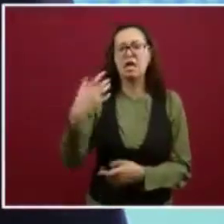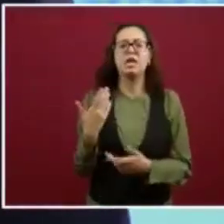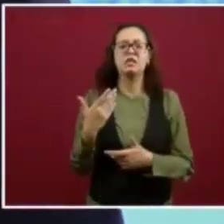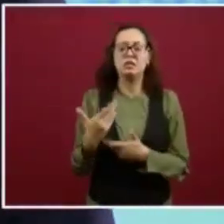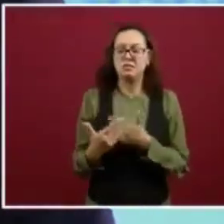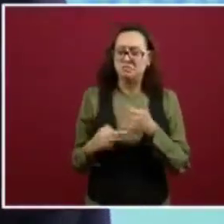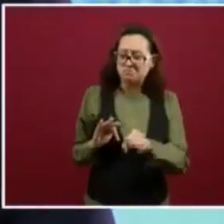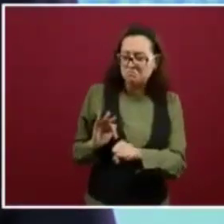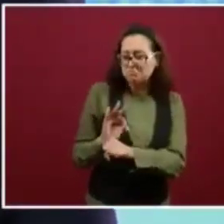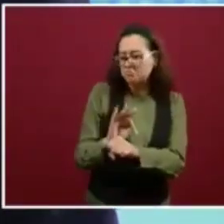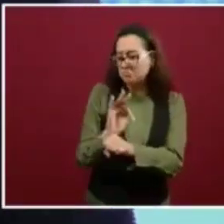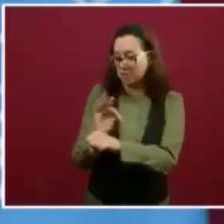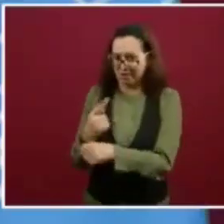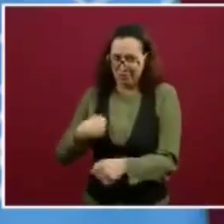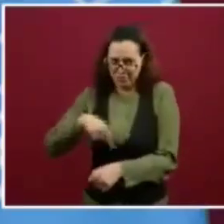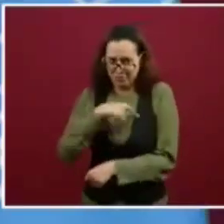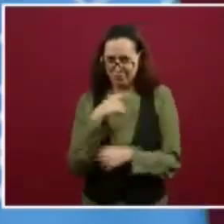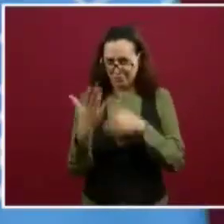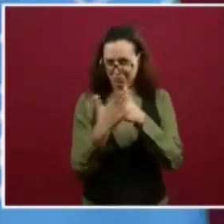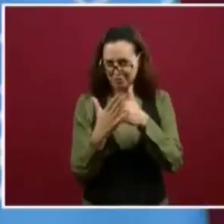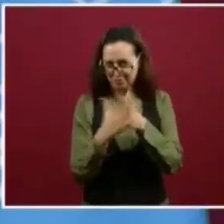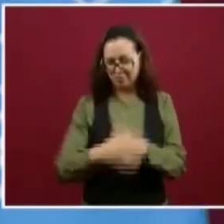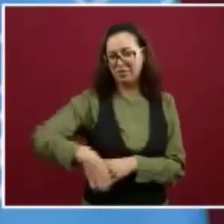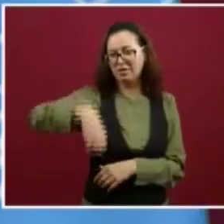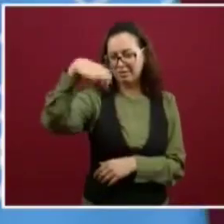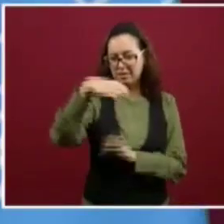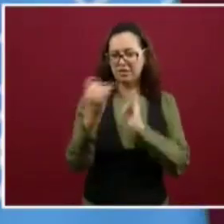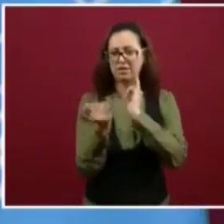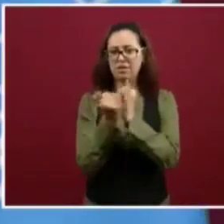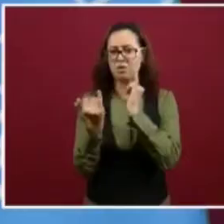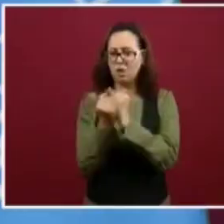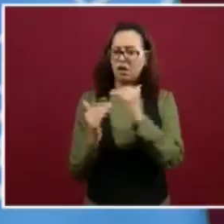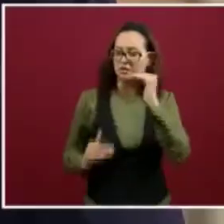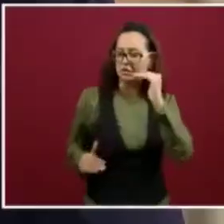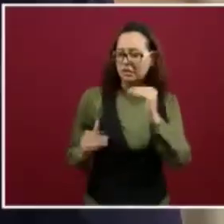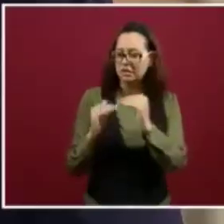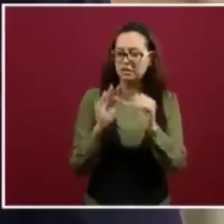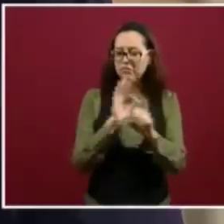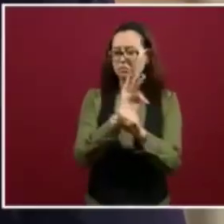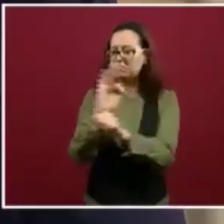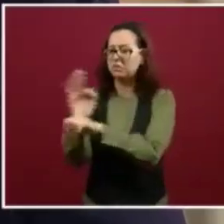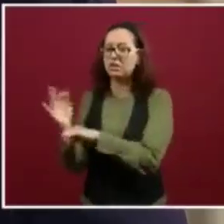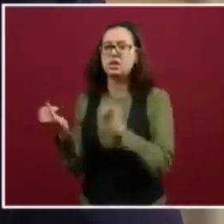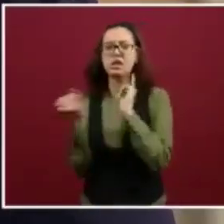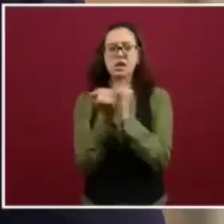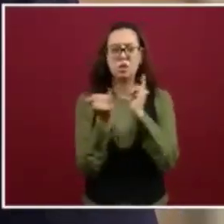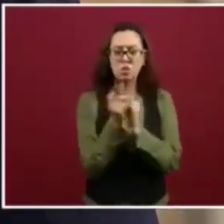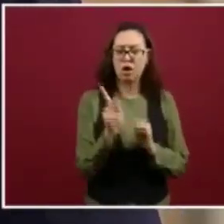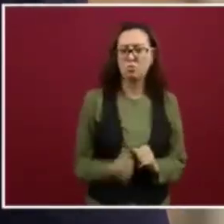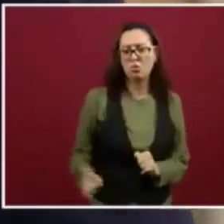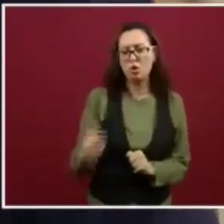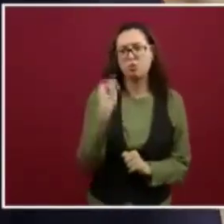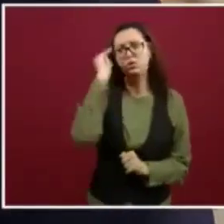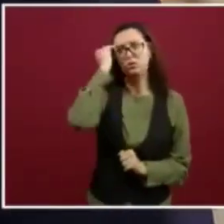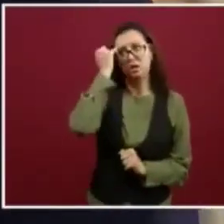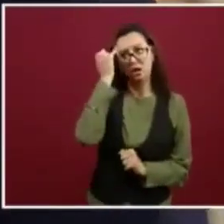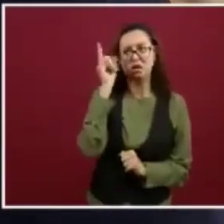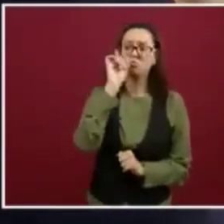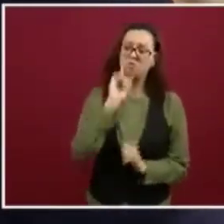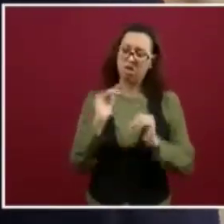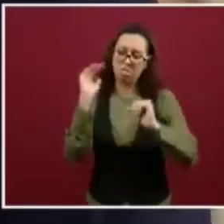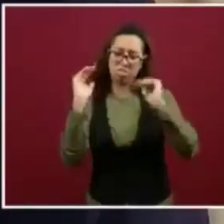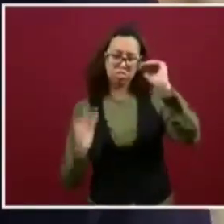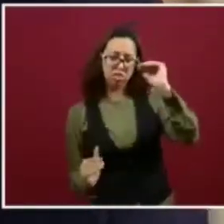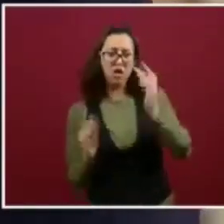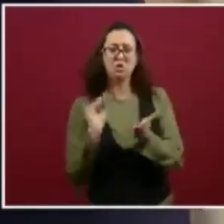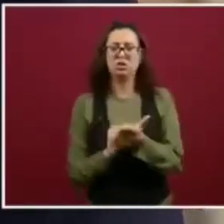allá, algunos de nosotros. Y luego, ¿cómo cerramos las asimetrías para los pueblos indígenas, para las mujeres? Es decir, hay una